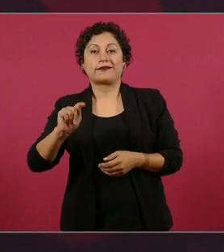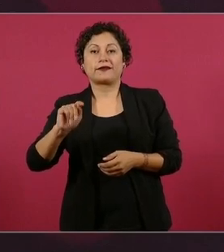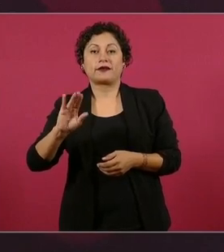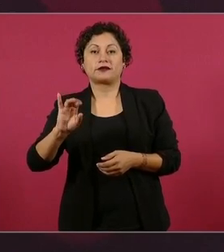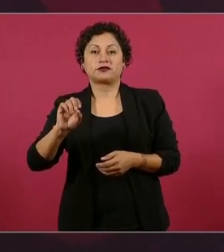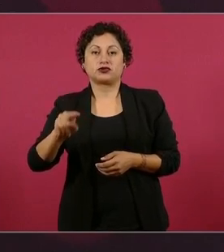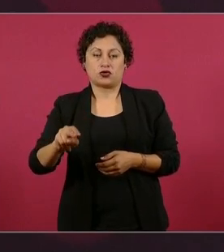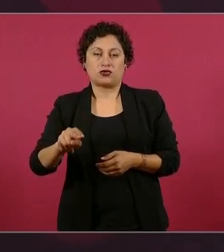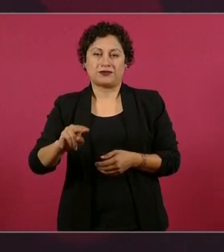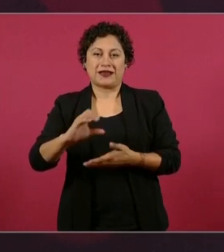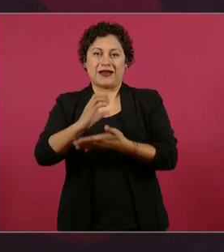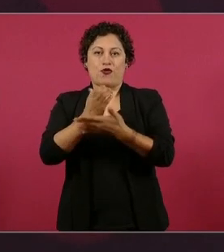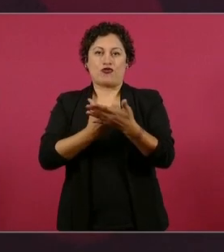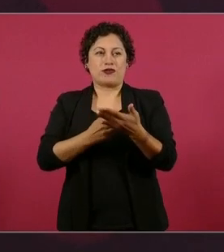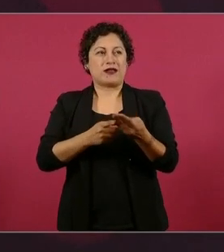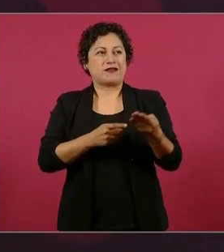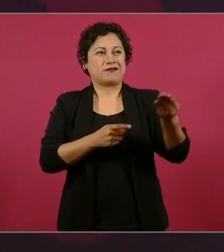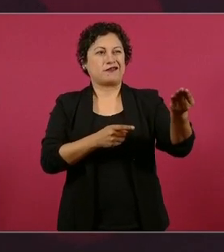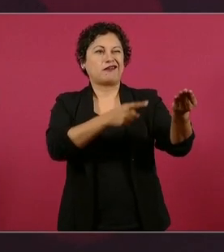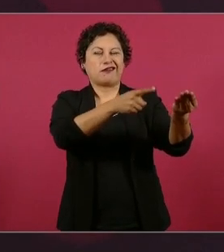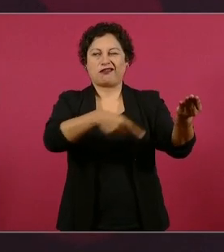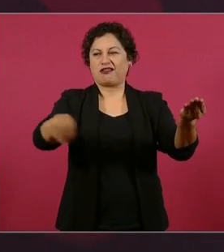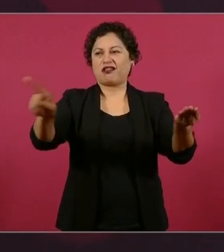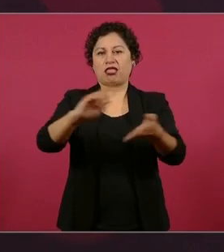el outsourcing famoso.